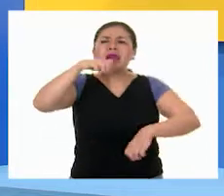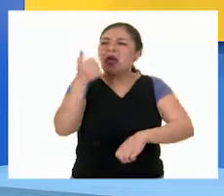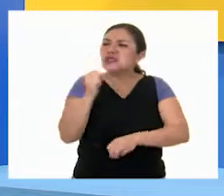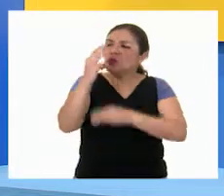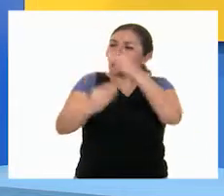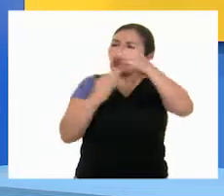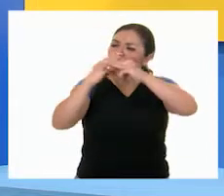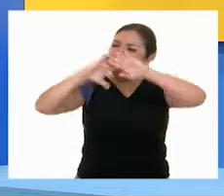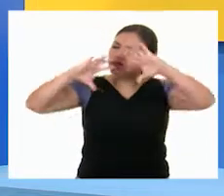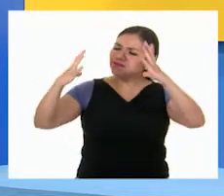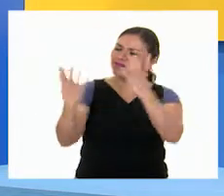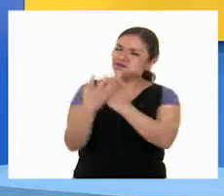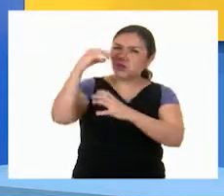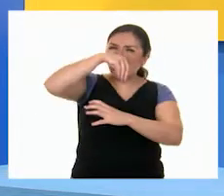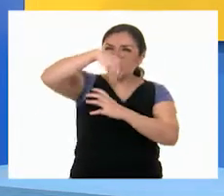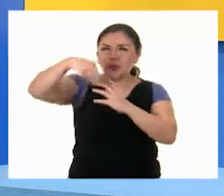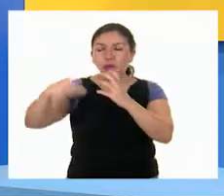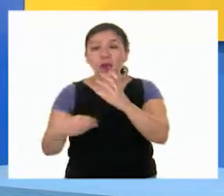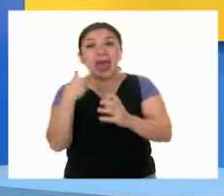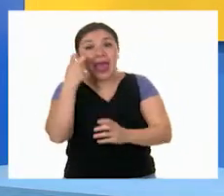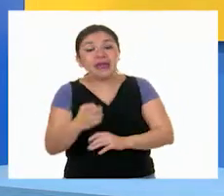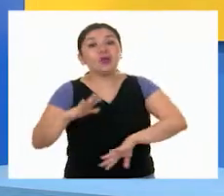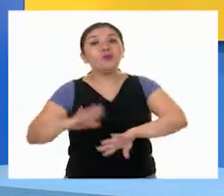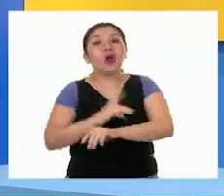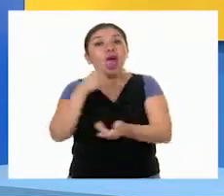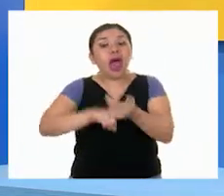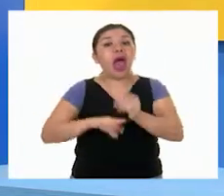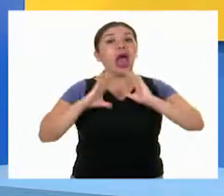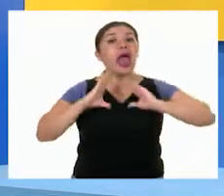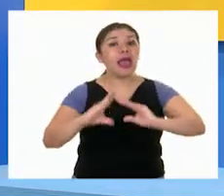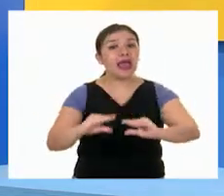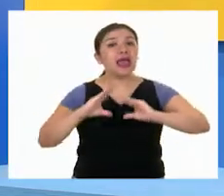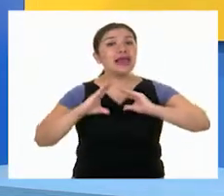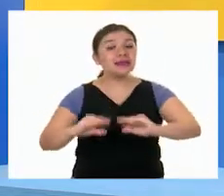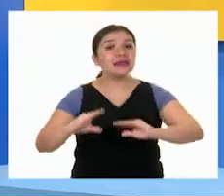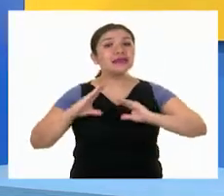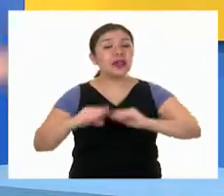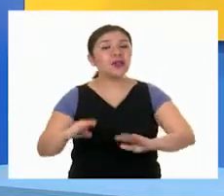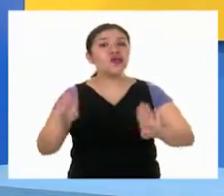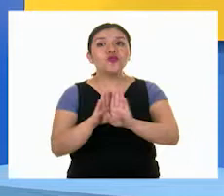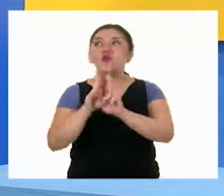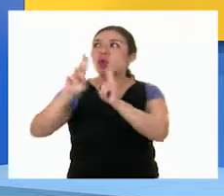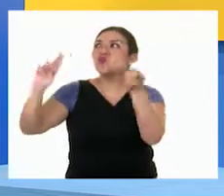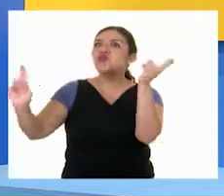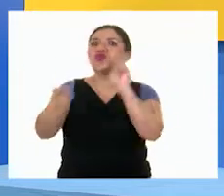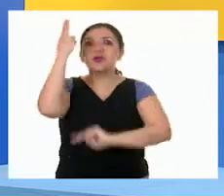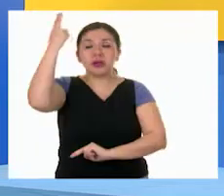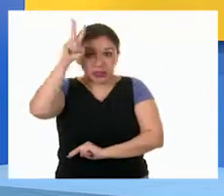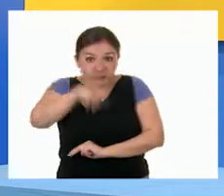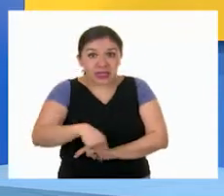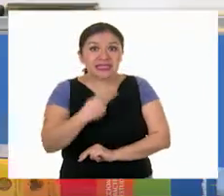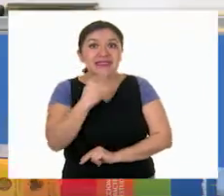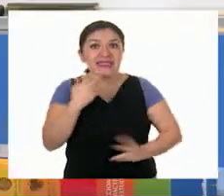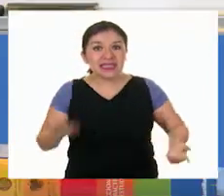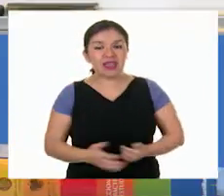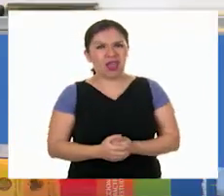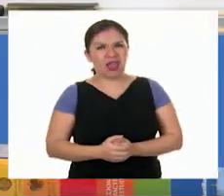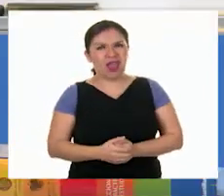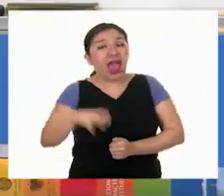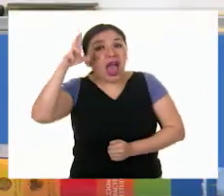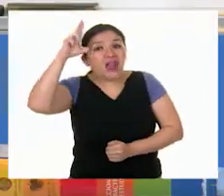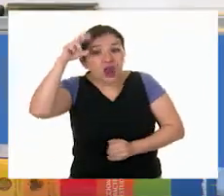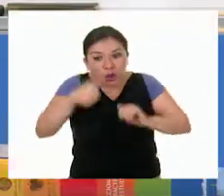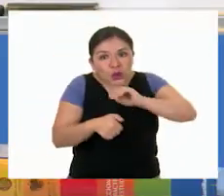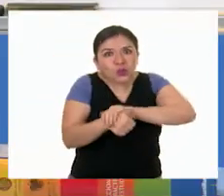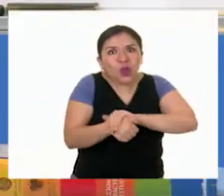mundo. Y eso es porque expresan enseñanzas universales. ¿La liebre y la